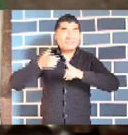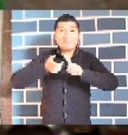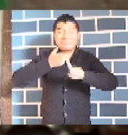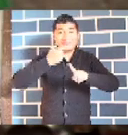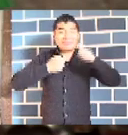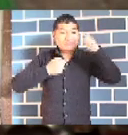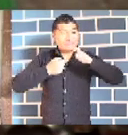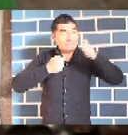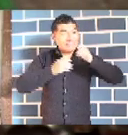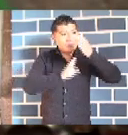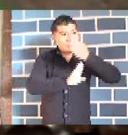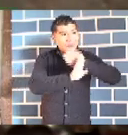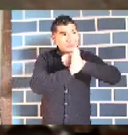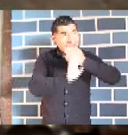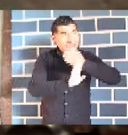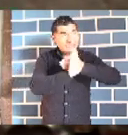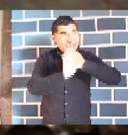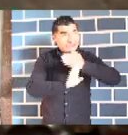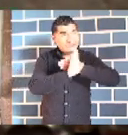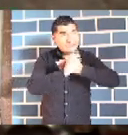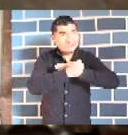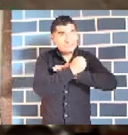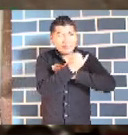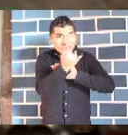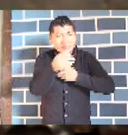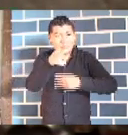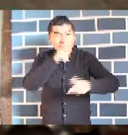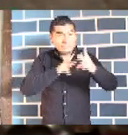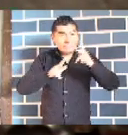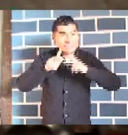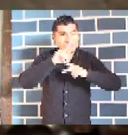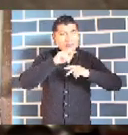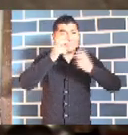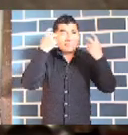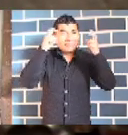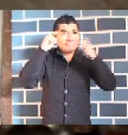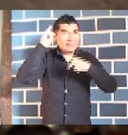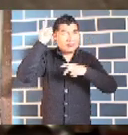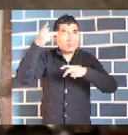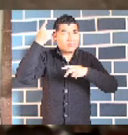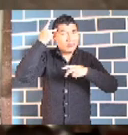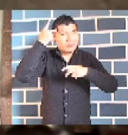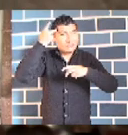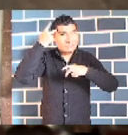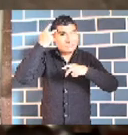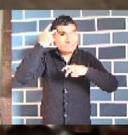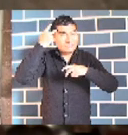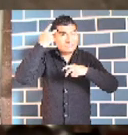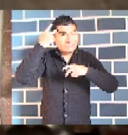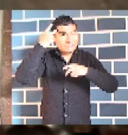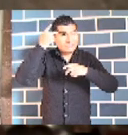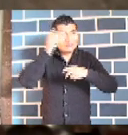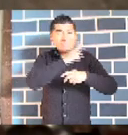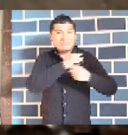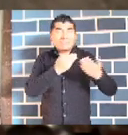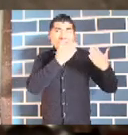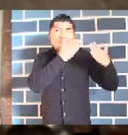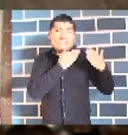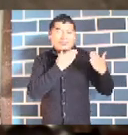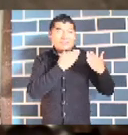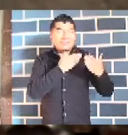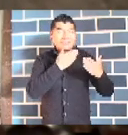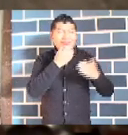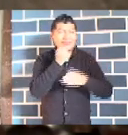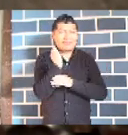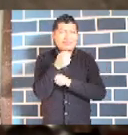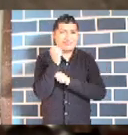necesidad de defender a los que por seguir una línea política determinada y cargada de intereses